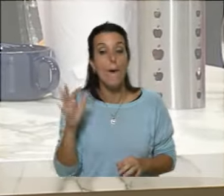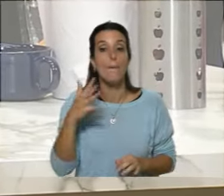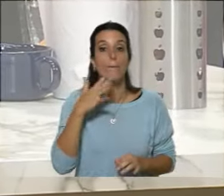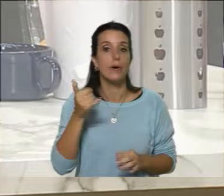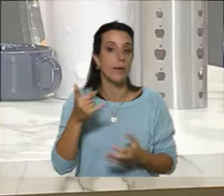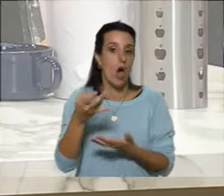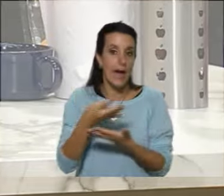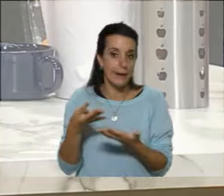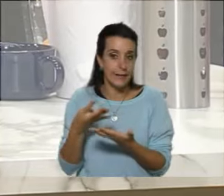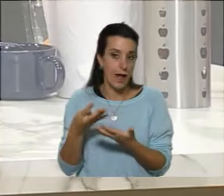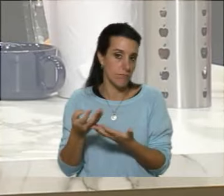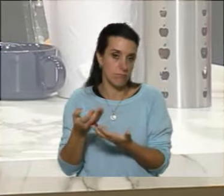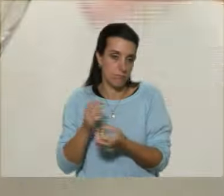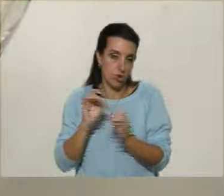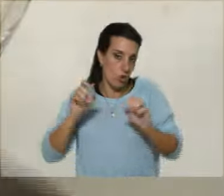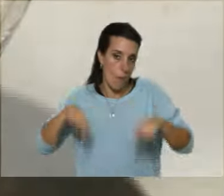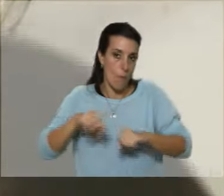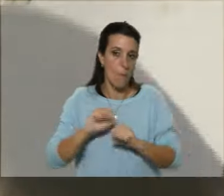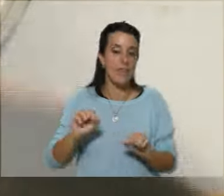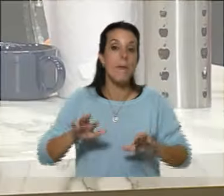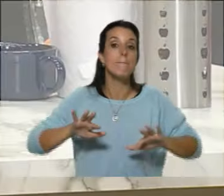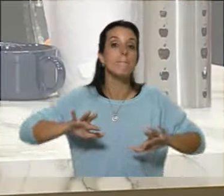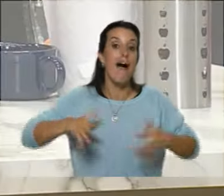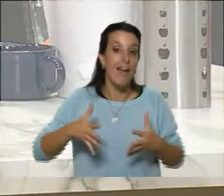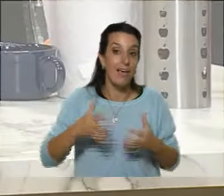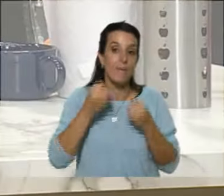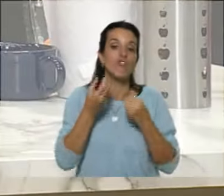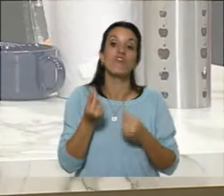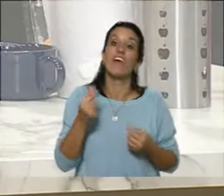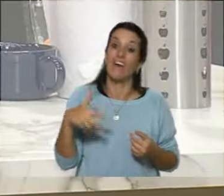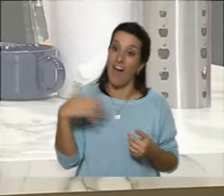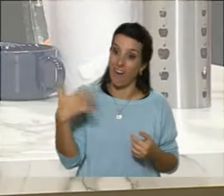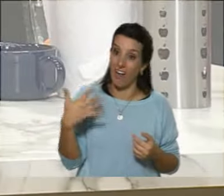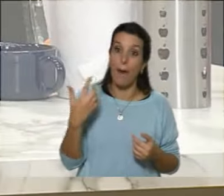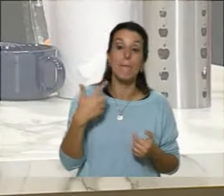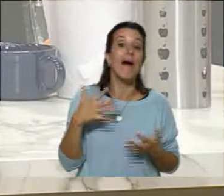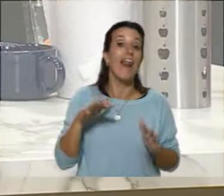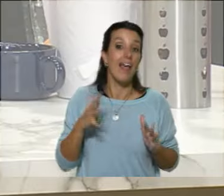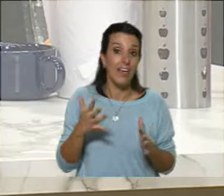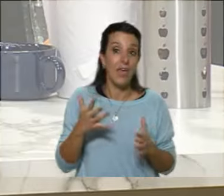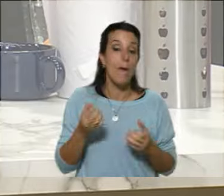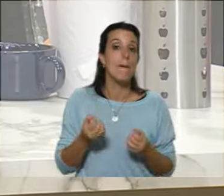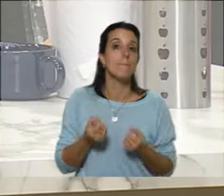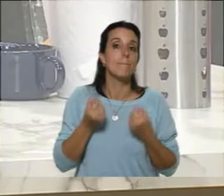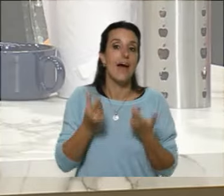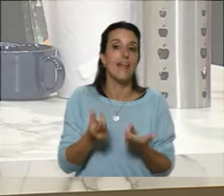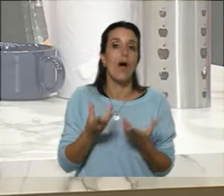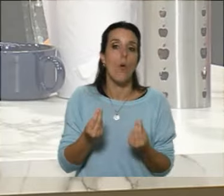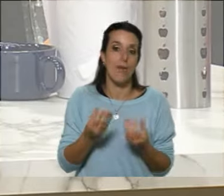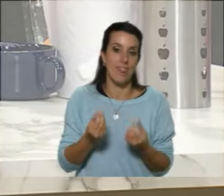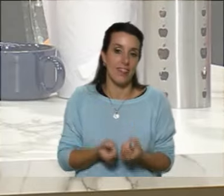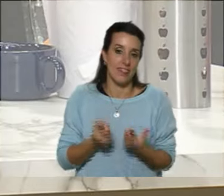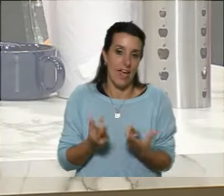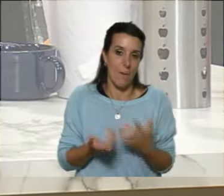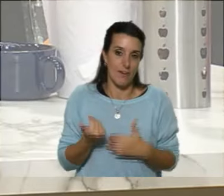almendra y pones toda harina, ¿está? ¿Para qué te ayuda? Yo sé que está un poco cara ahora la harina de almendra. ¿Para qué te ayuda? Para darte más humedad en la